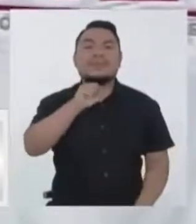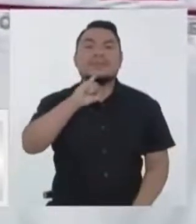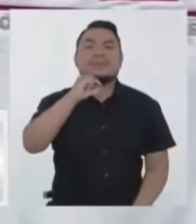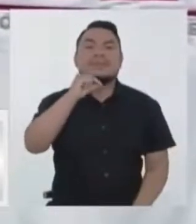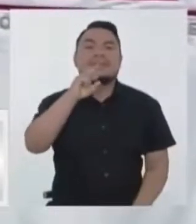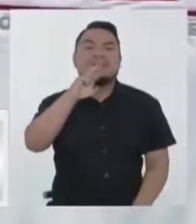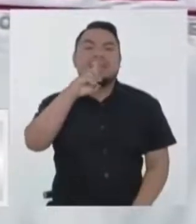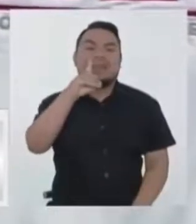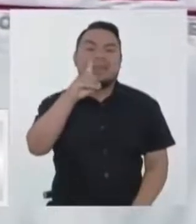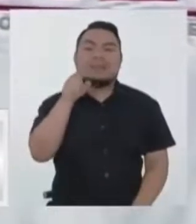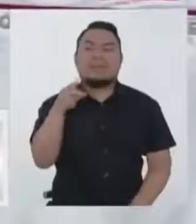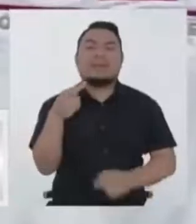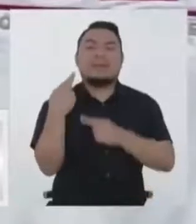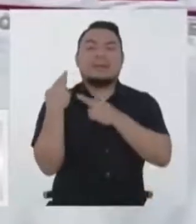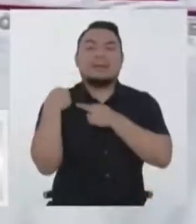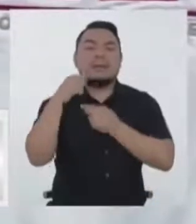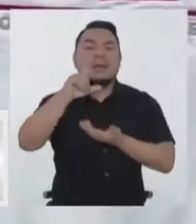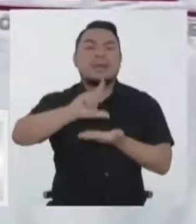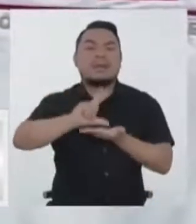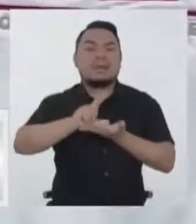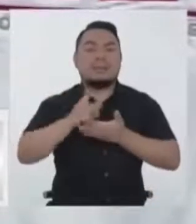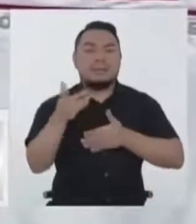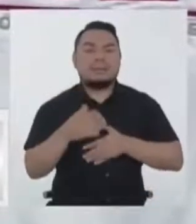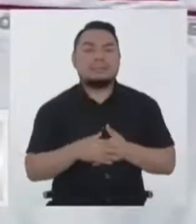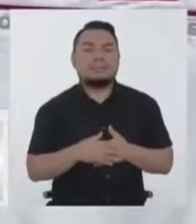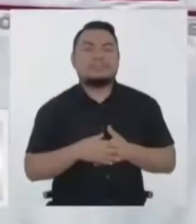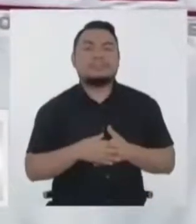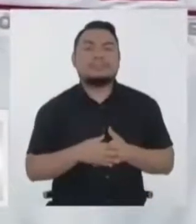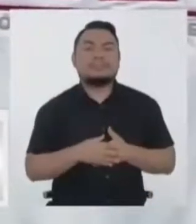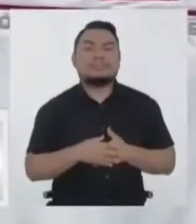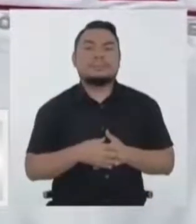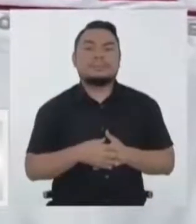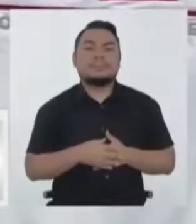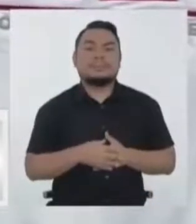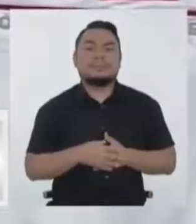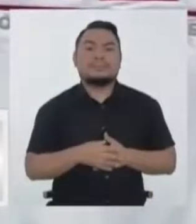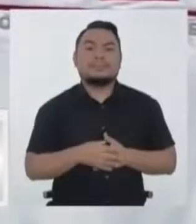Tesoro Bazán Narro, representante de Lima Metropolitana.